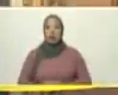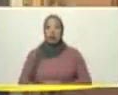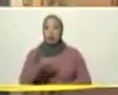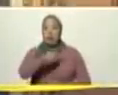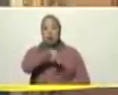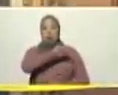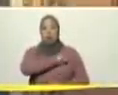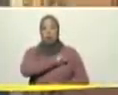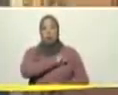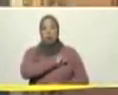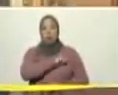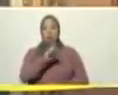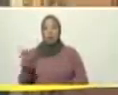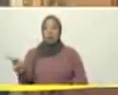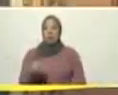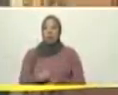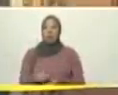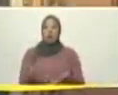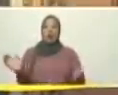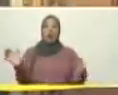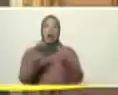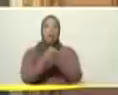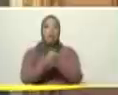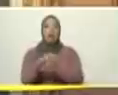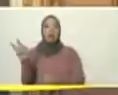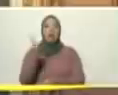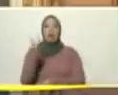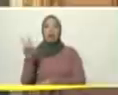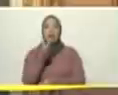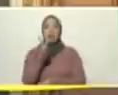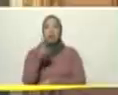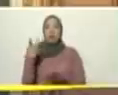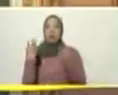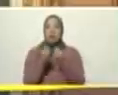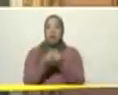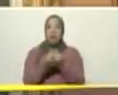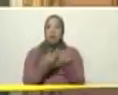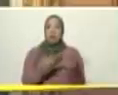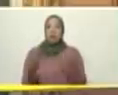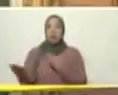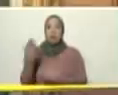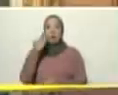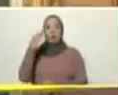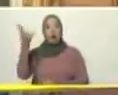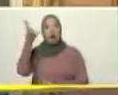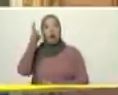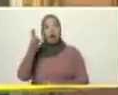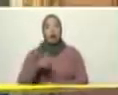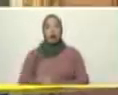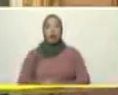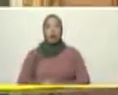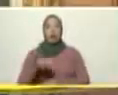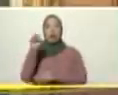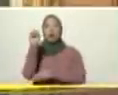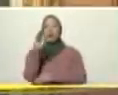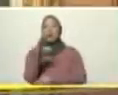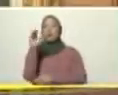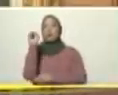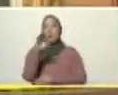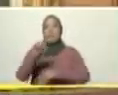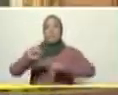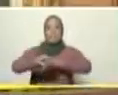España, viene un gran amigo de Venezuela, Juan Carlos Monedero. Hoy escuchamos su ponencia